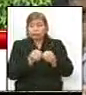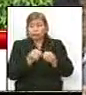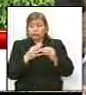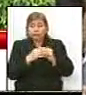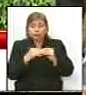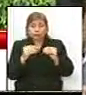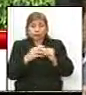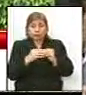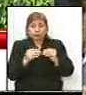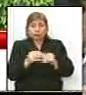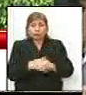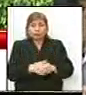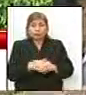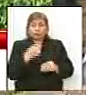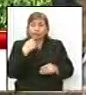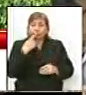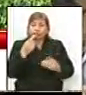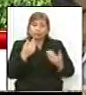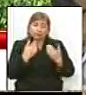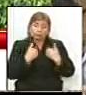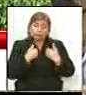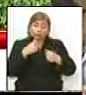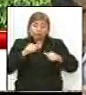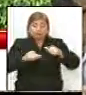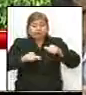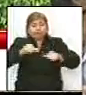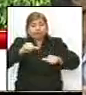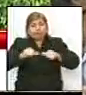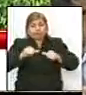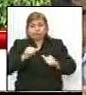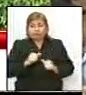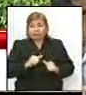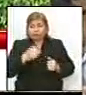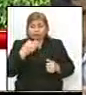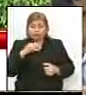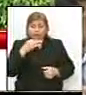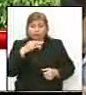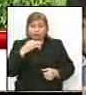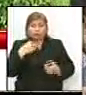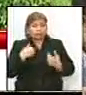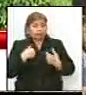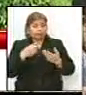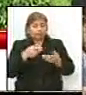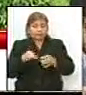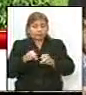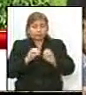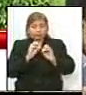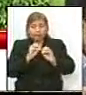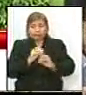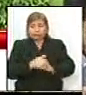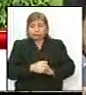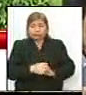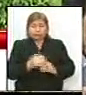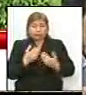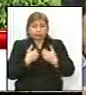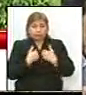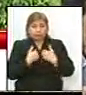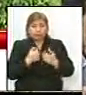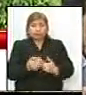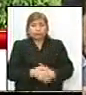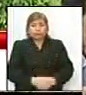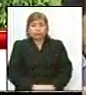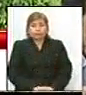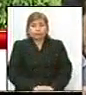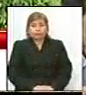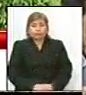productiva, hemos tenido algunas dificultades, pero siempre estamos operando esa dificultad que tenemos